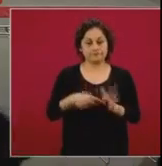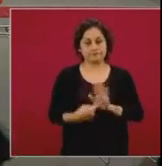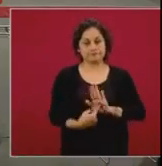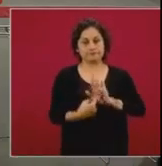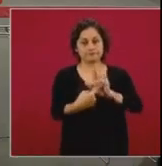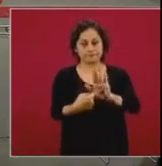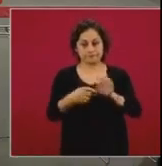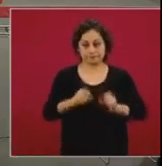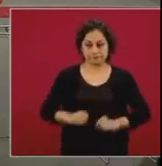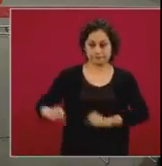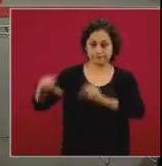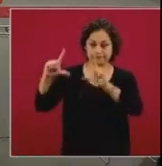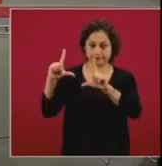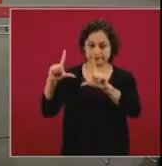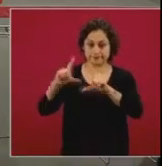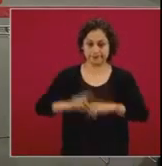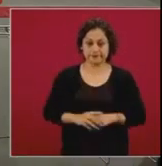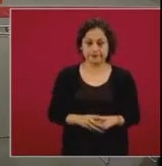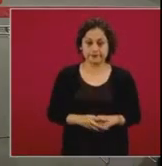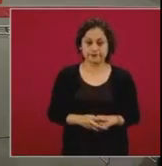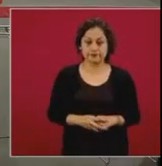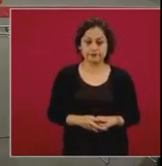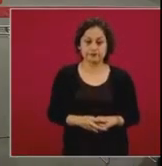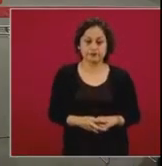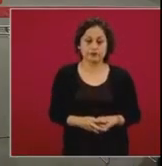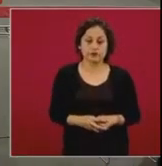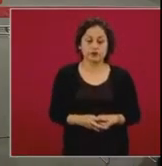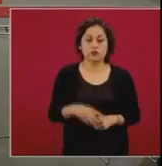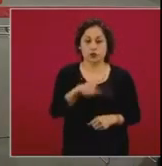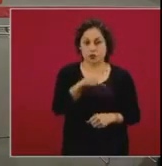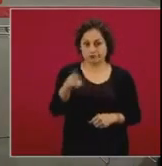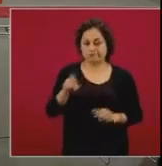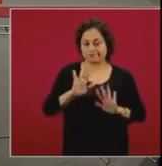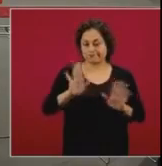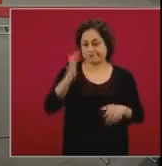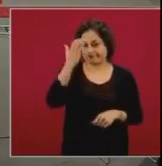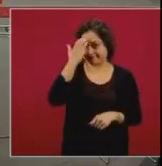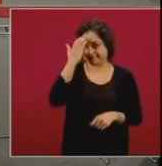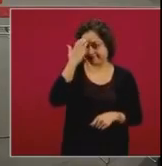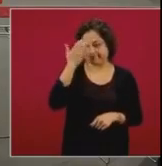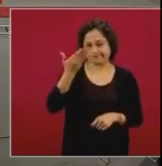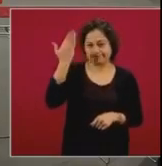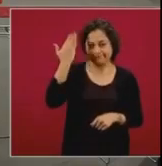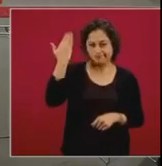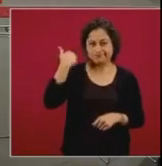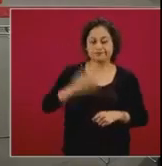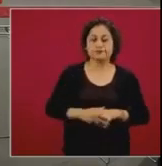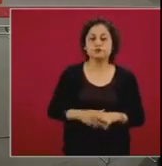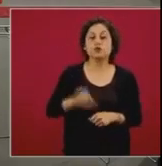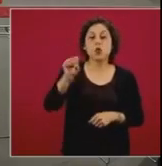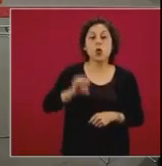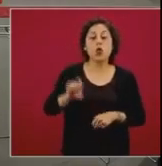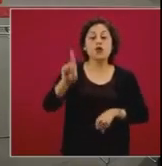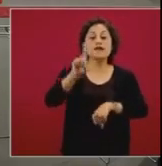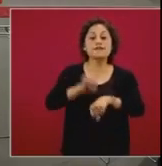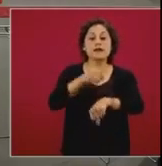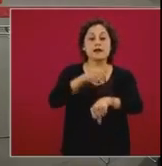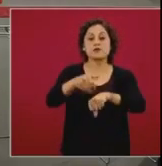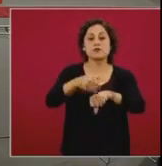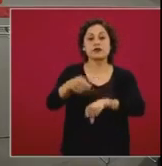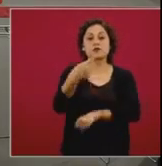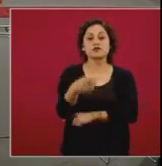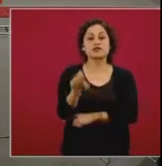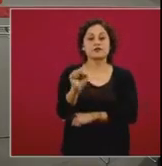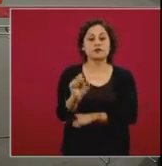a presentar las diapositivas que ya conocemos. Estamos hoy en el número 168,